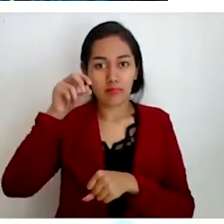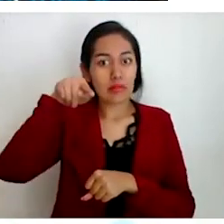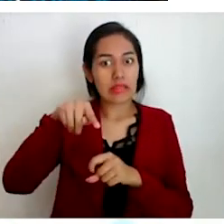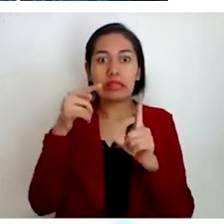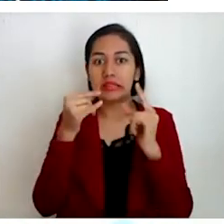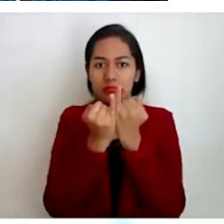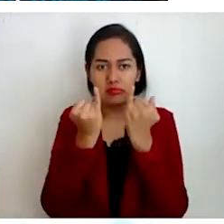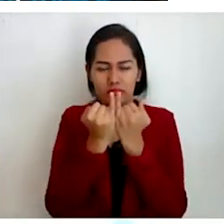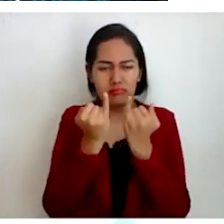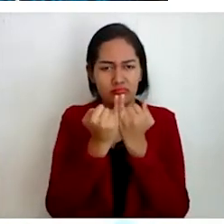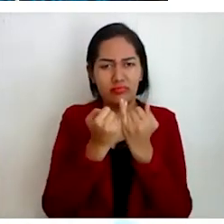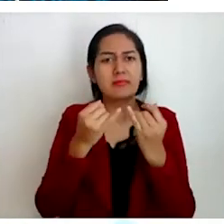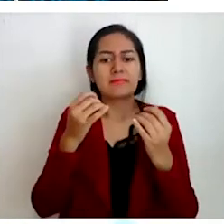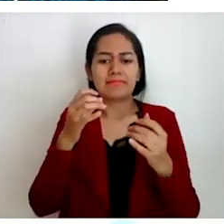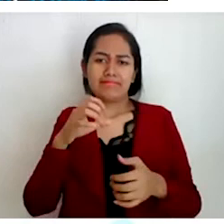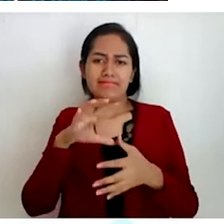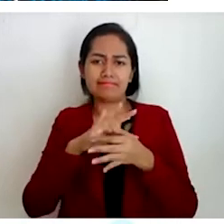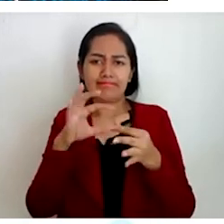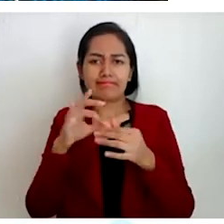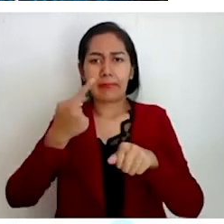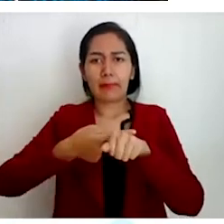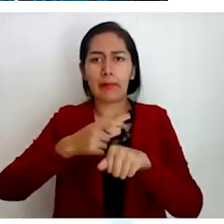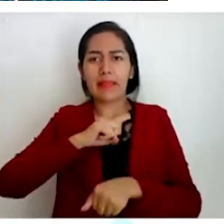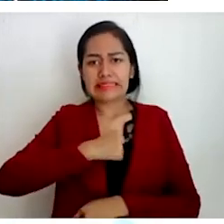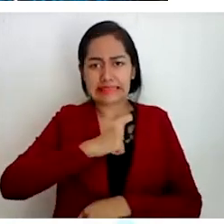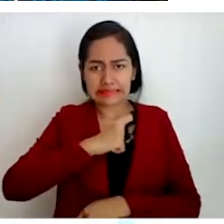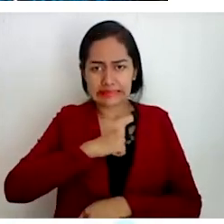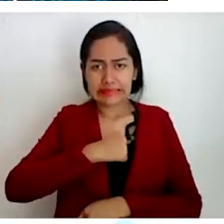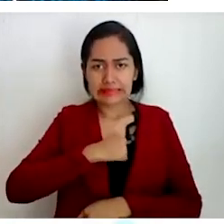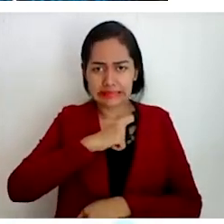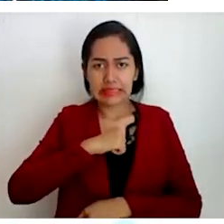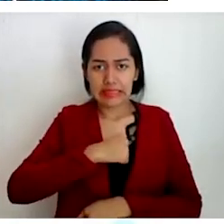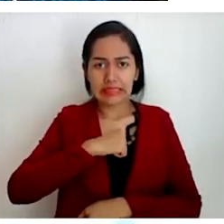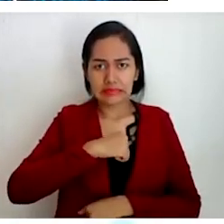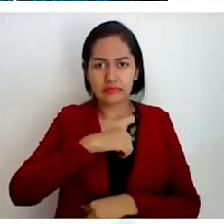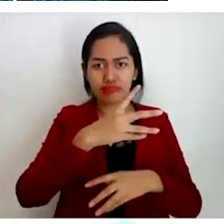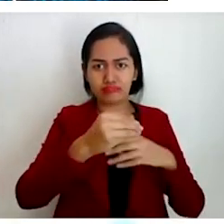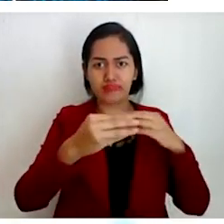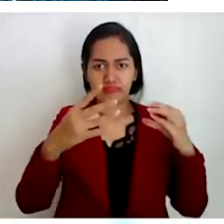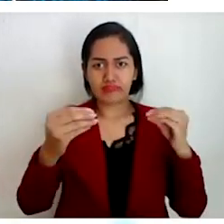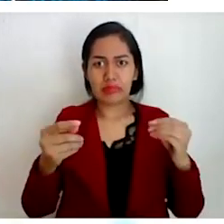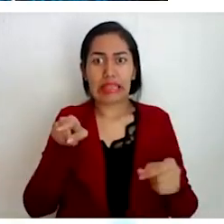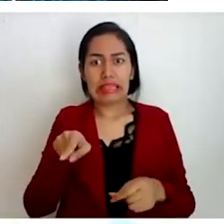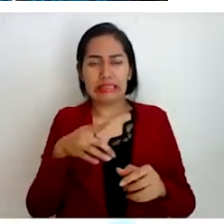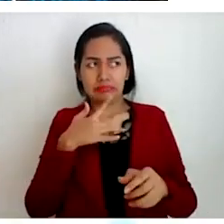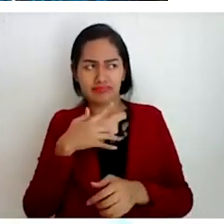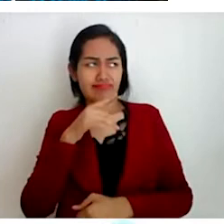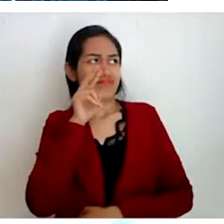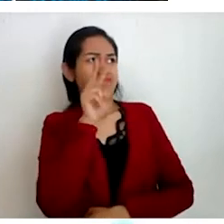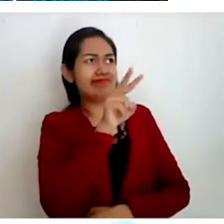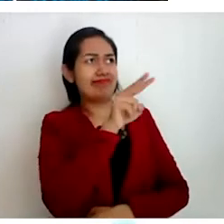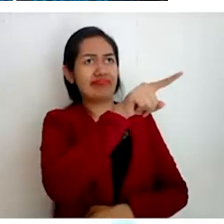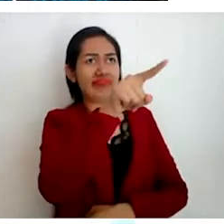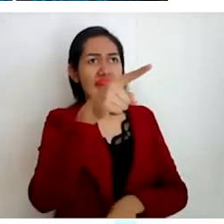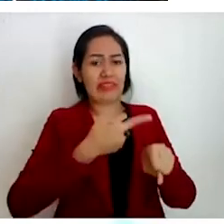torno al SIDA. Él tiene una política personal y ha estado siempre en defensa,